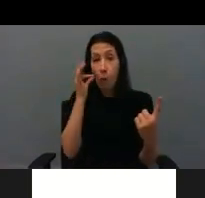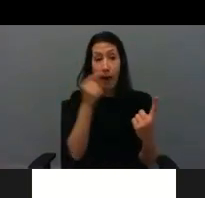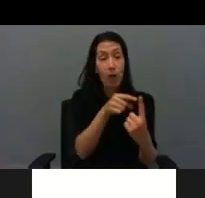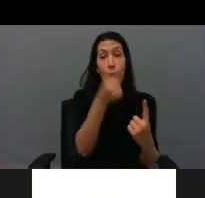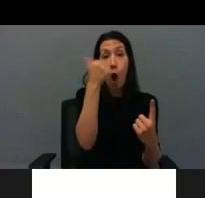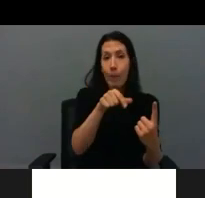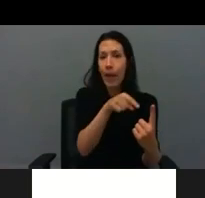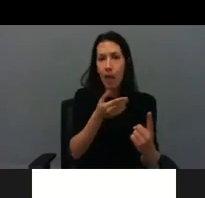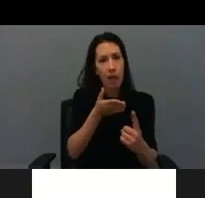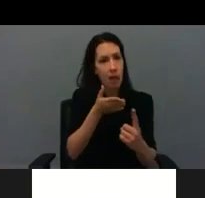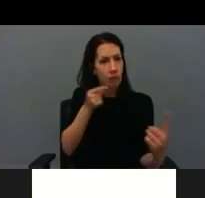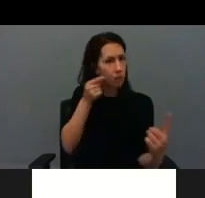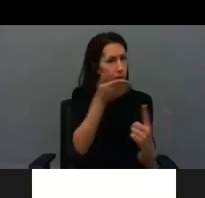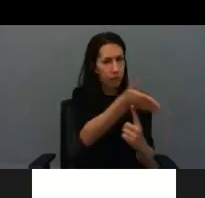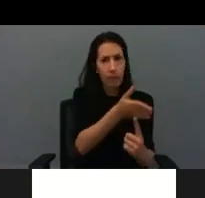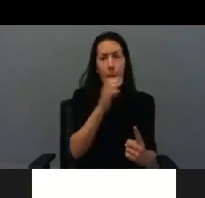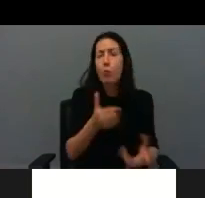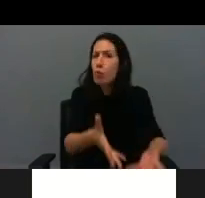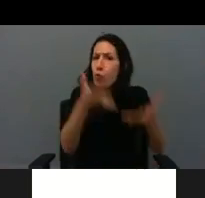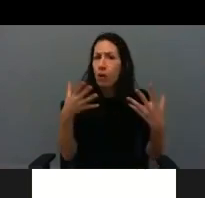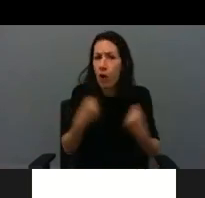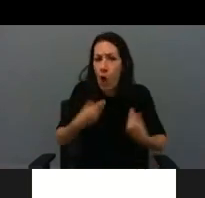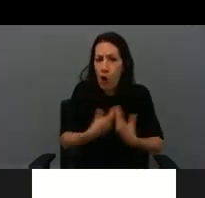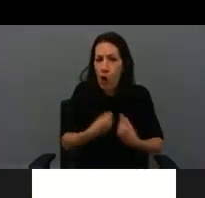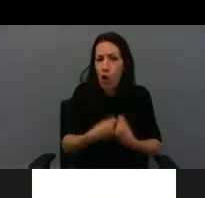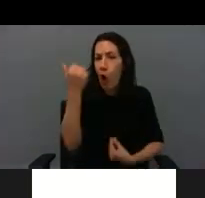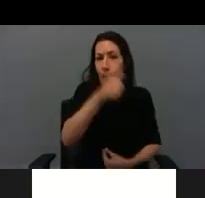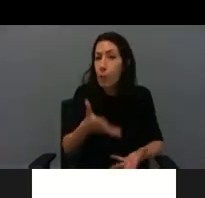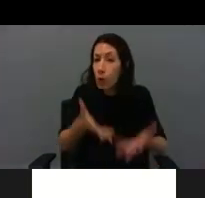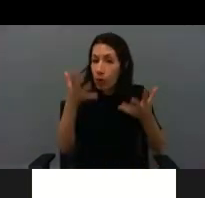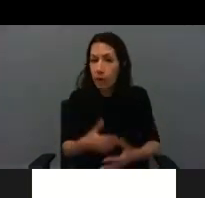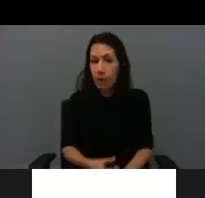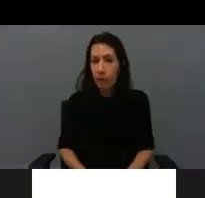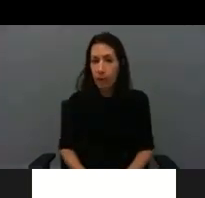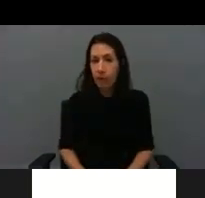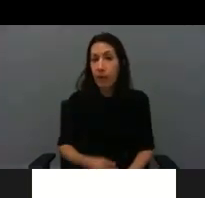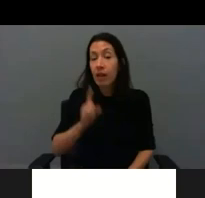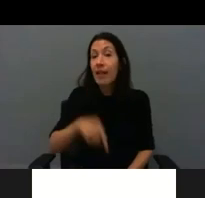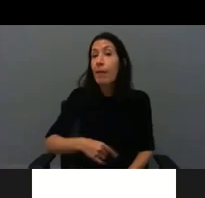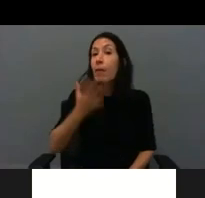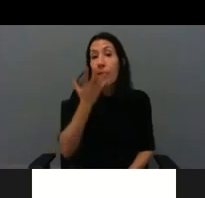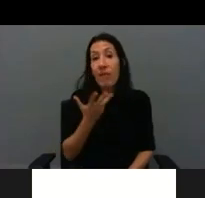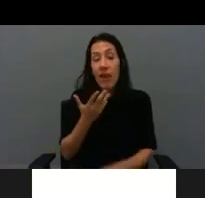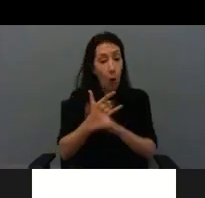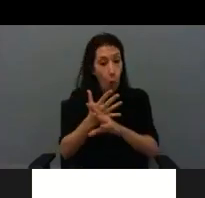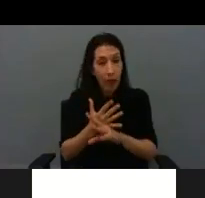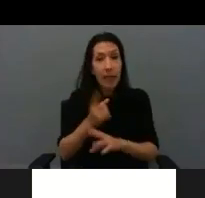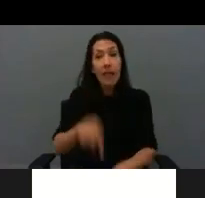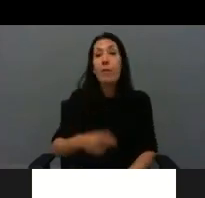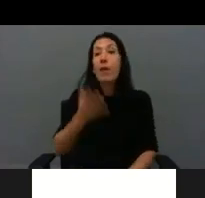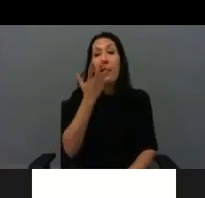va porque le encanta la voz grande de los hombres, tiene preferencias en cuanto a juguetes, en qué habitación quiere